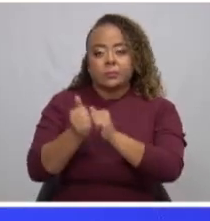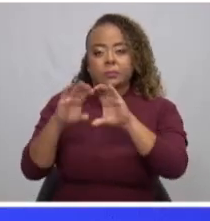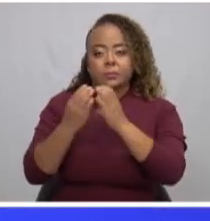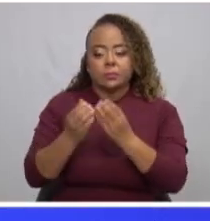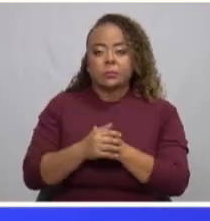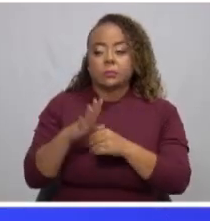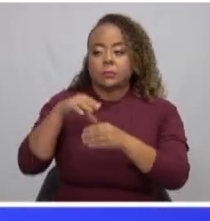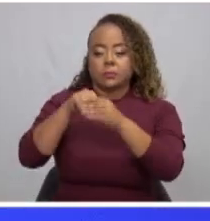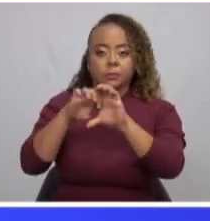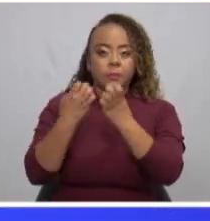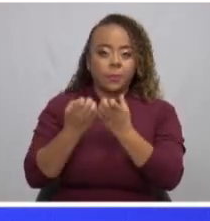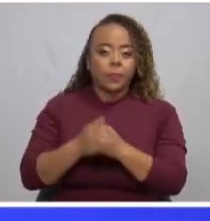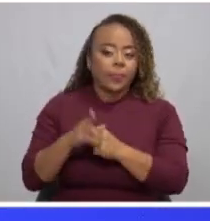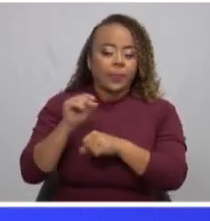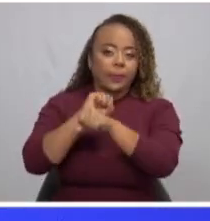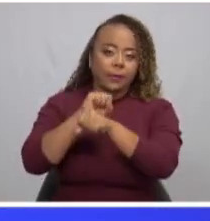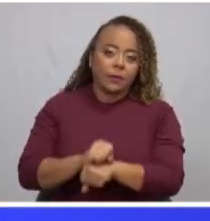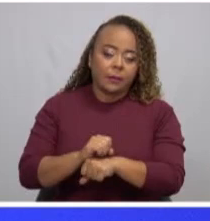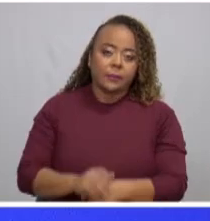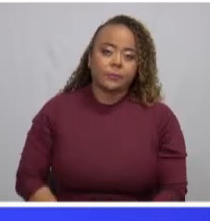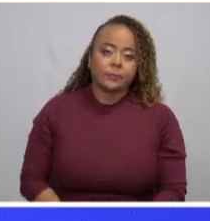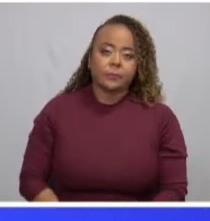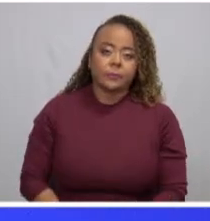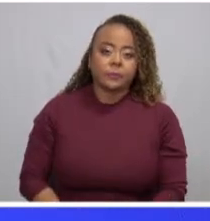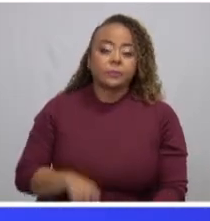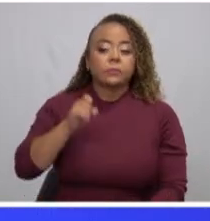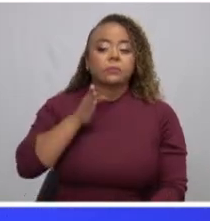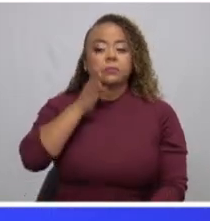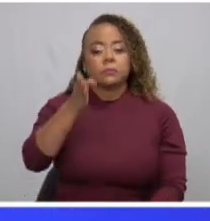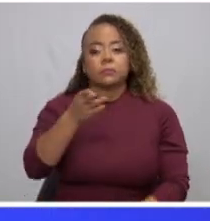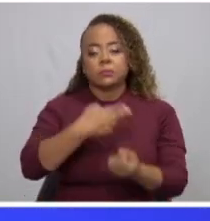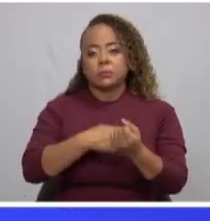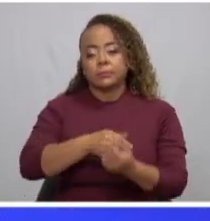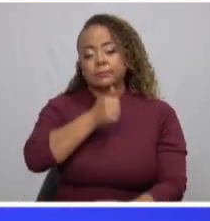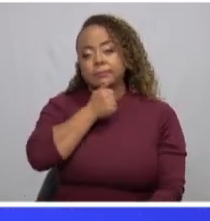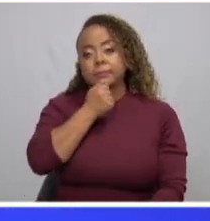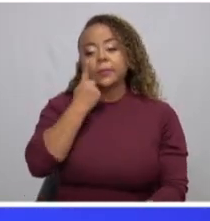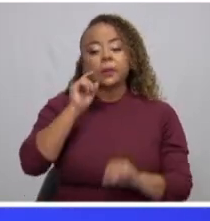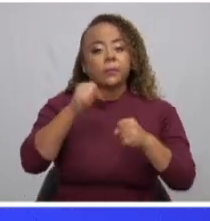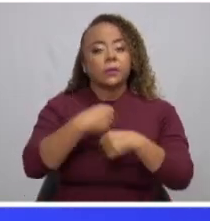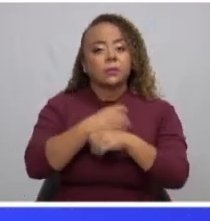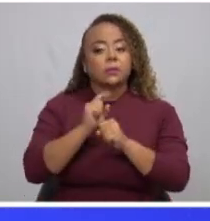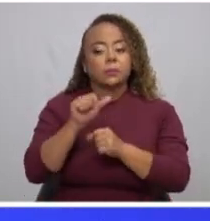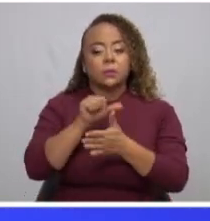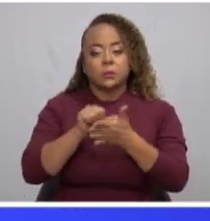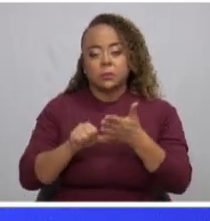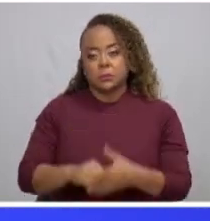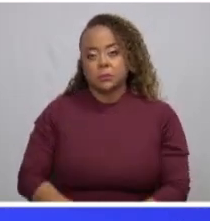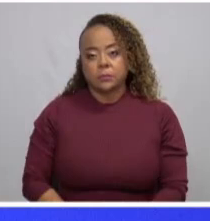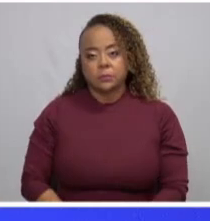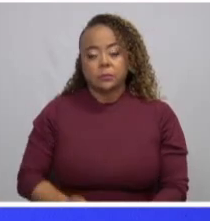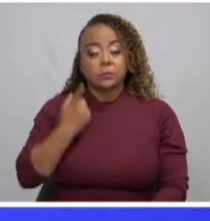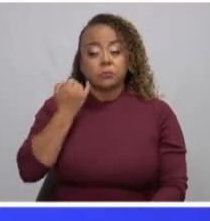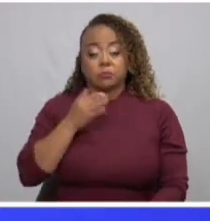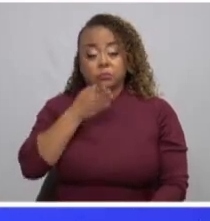incluidos equipos no tradicionales tienen que asistir a un hospital privado para poder llevar a cabo un es o de una lesión Porque si